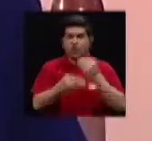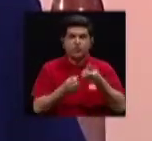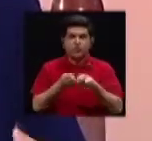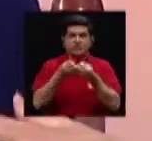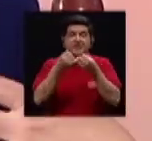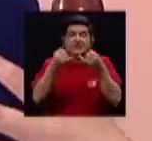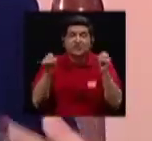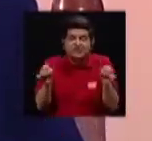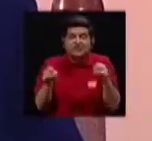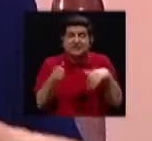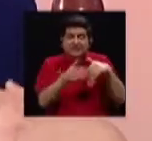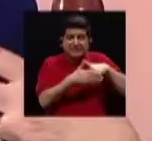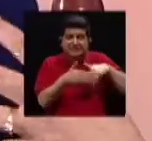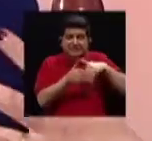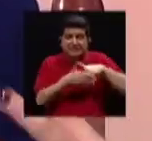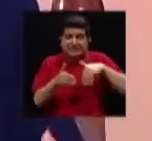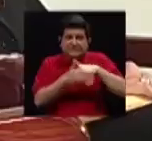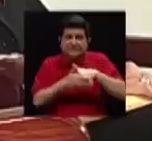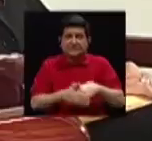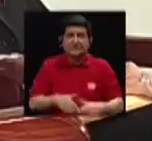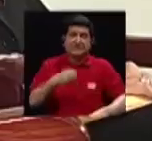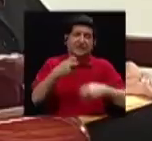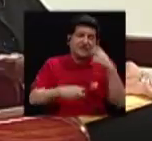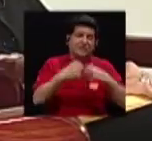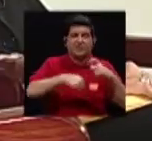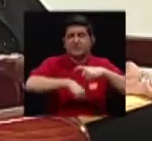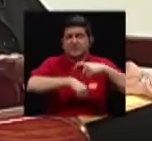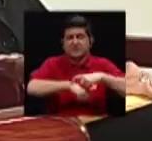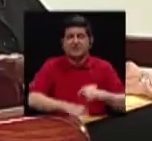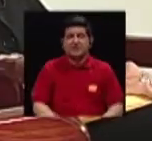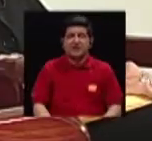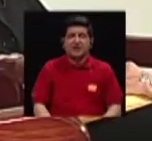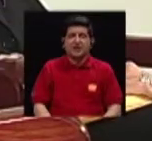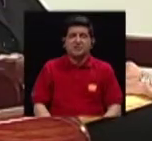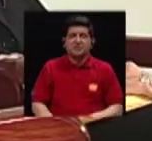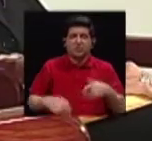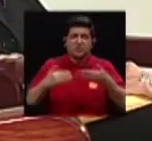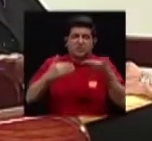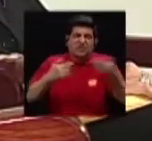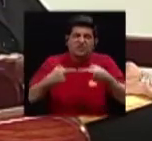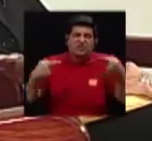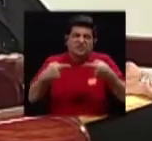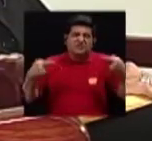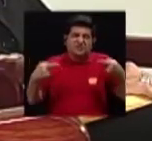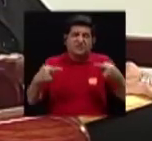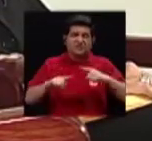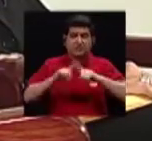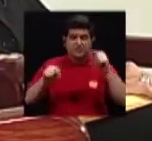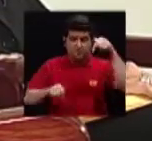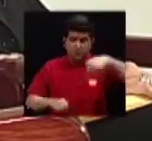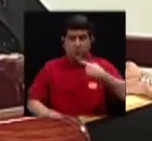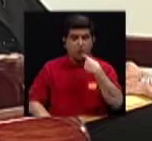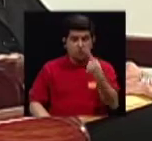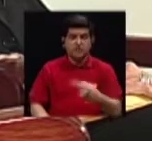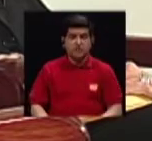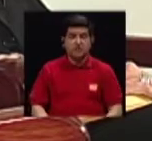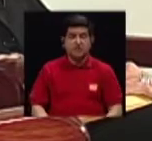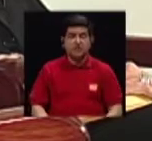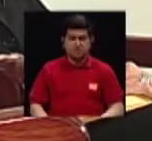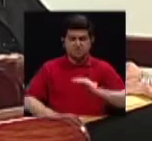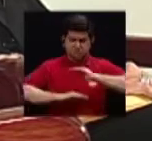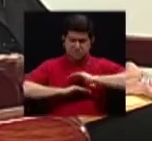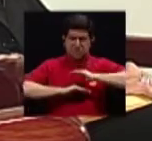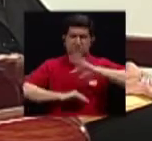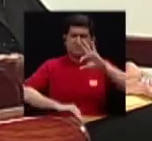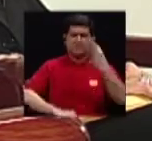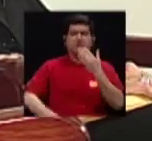de obstáculos, de contratiempos, de resistencias, y sin embargo hoy podemos decir con profunda satisfacción y